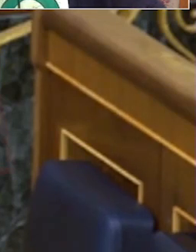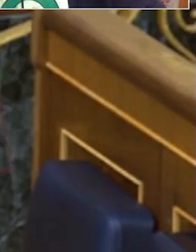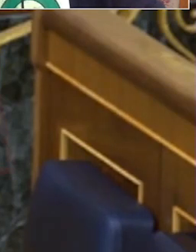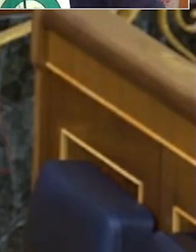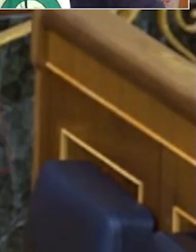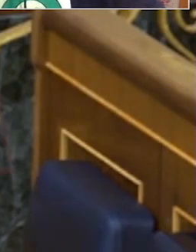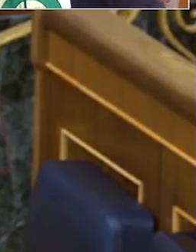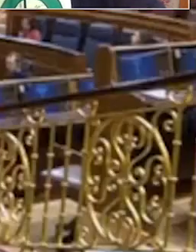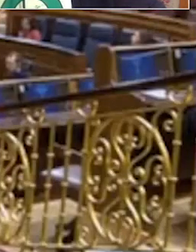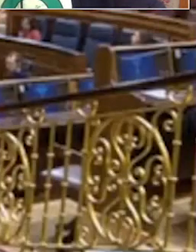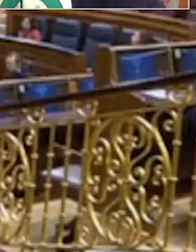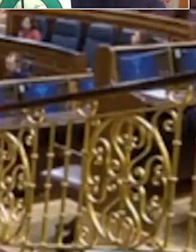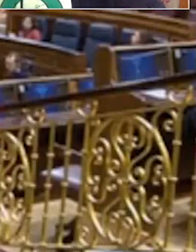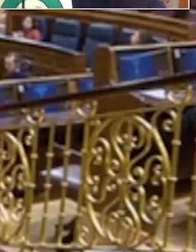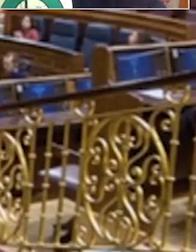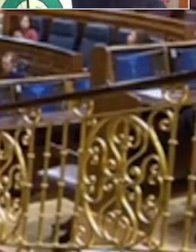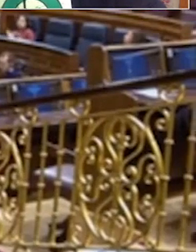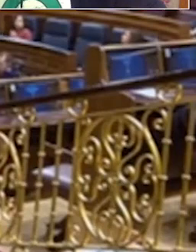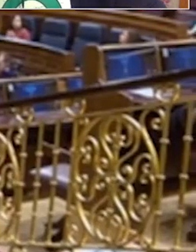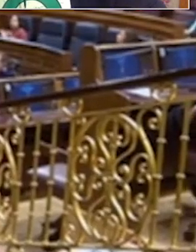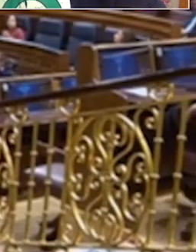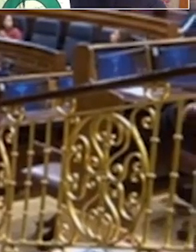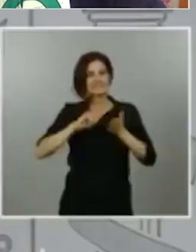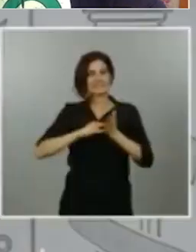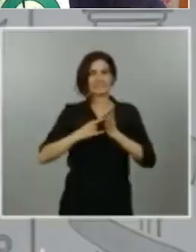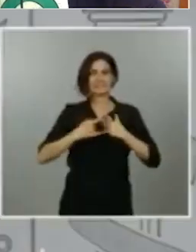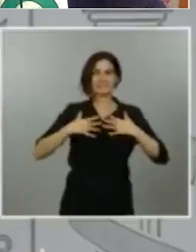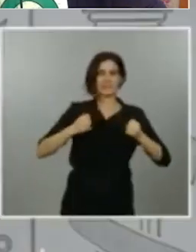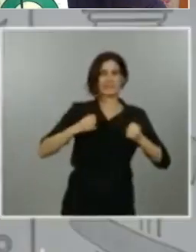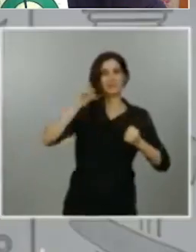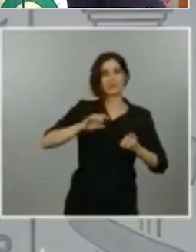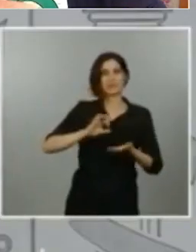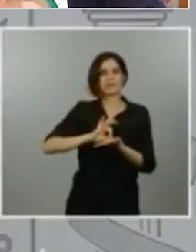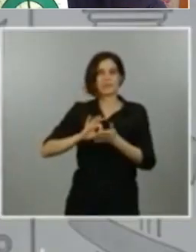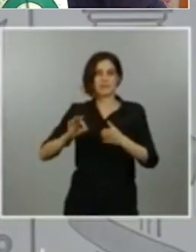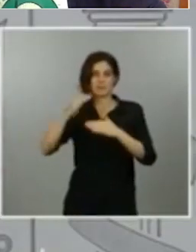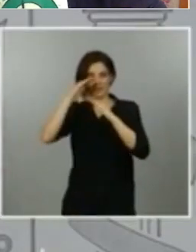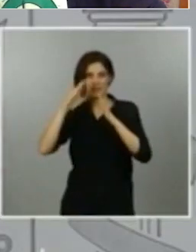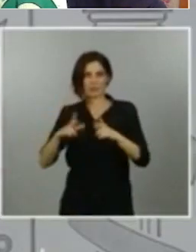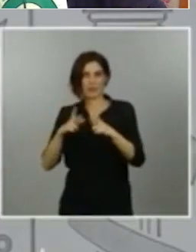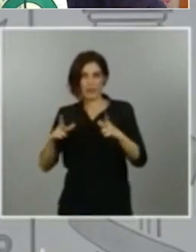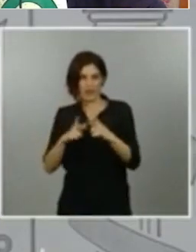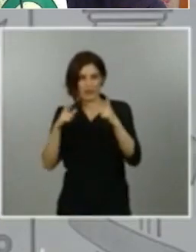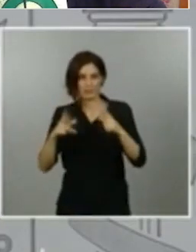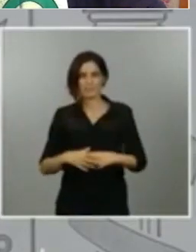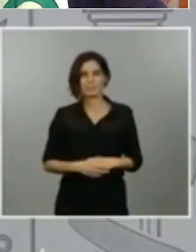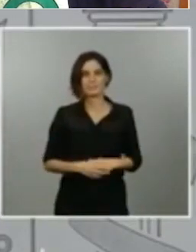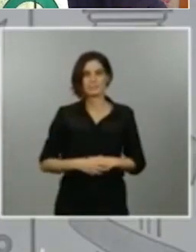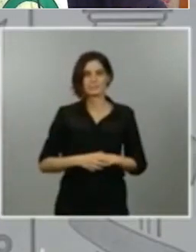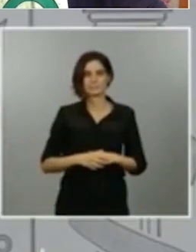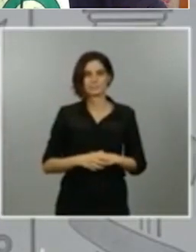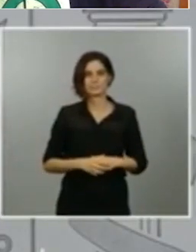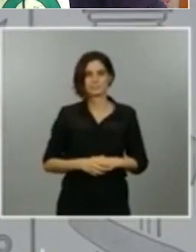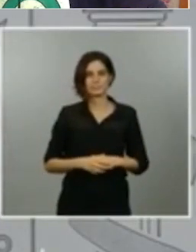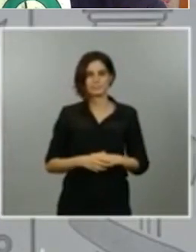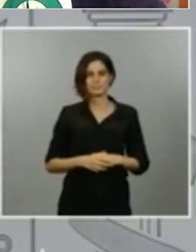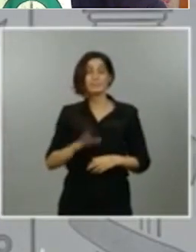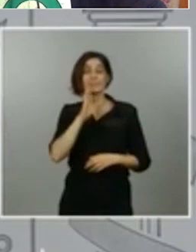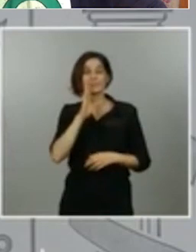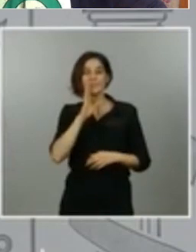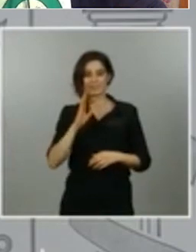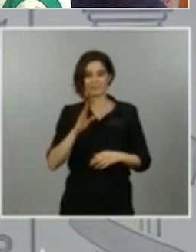tiempo lo hizo italia en tiempo ponderado por el momento en el que se agravaba prácticamente todos lo hicieron antes portugal